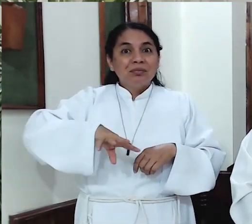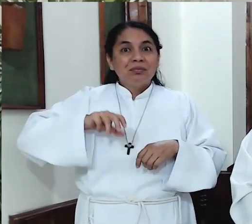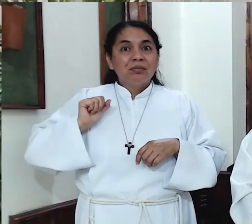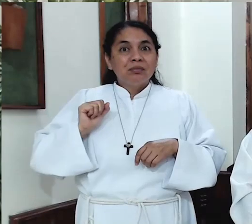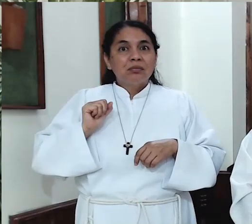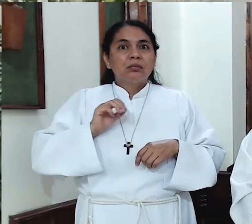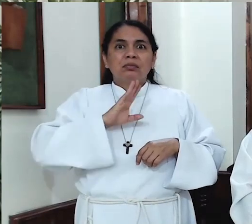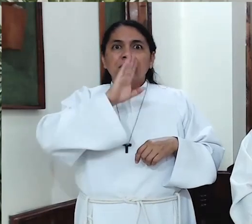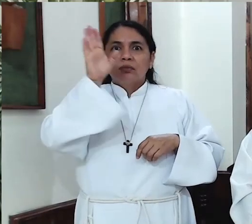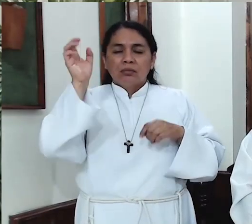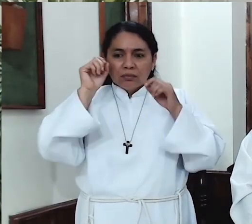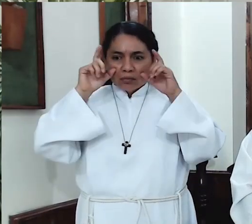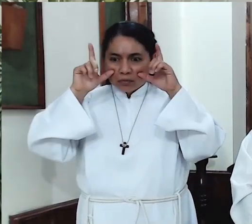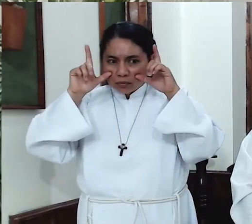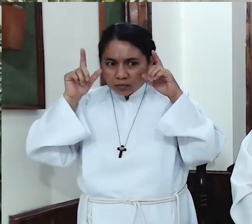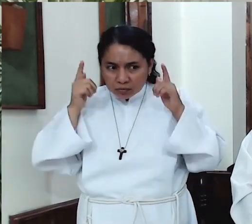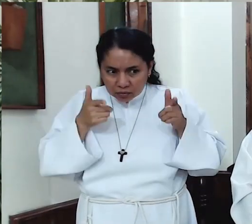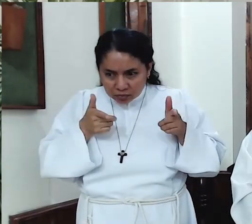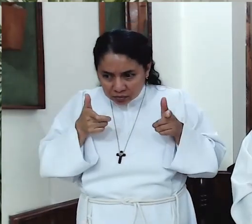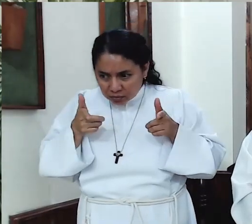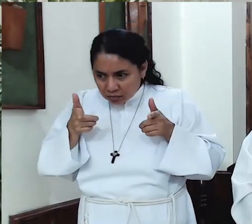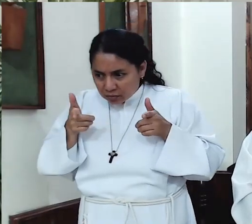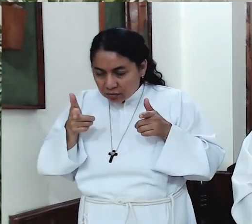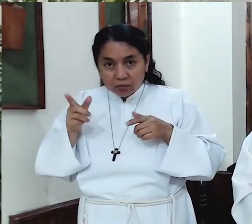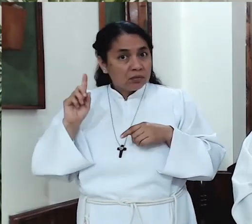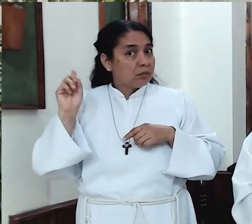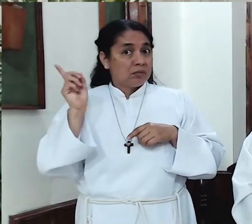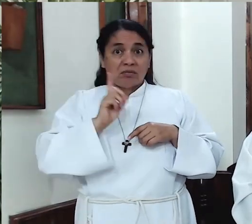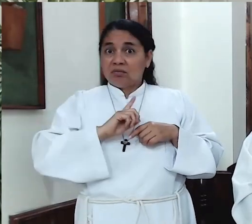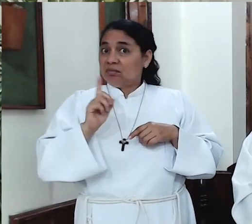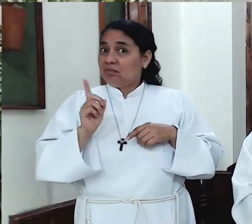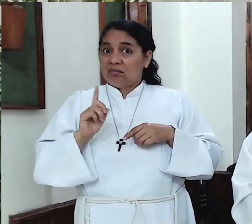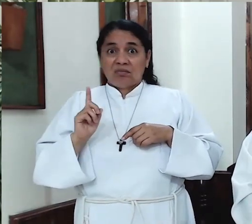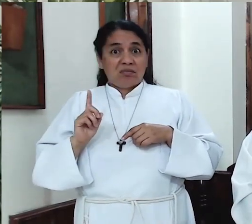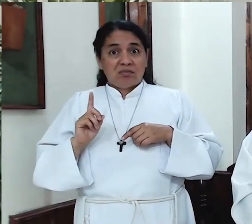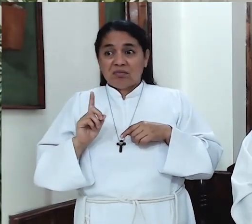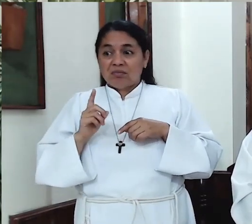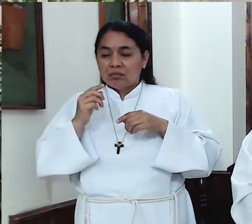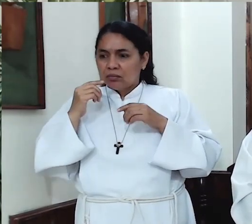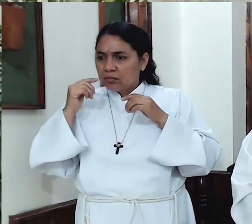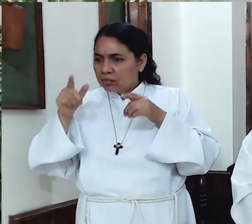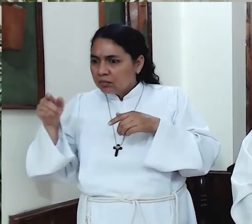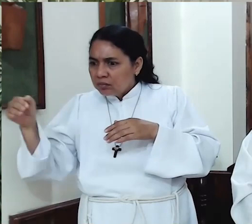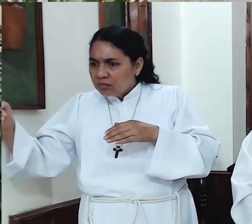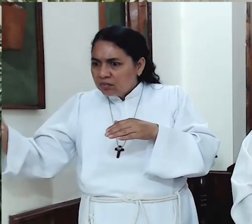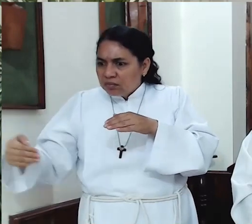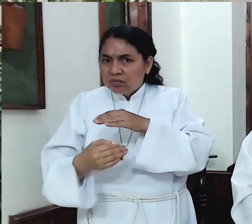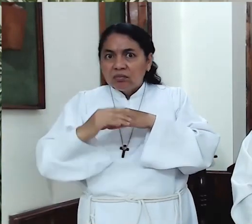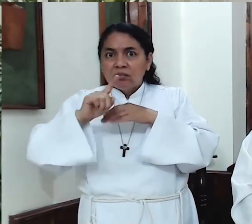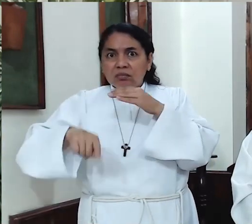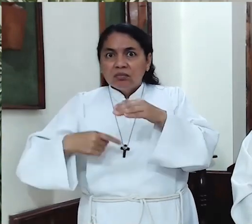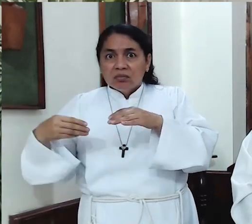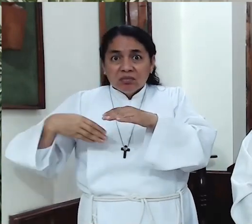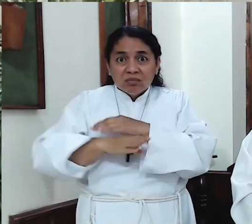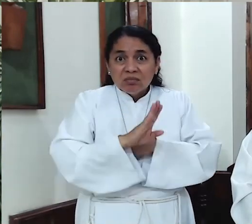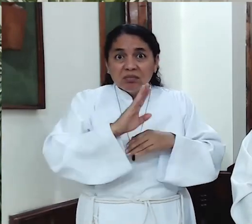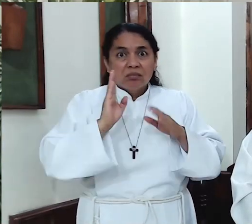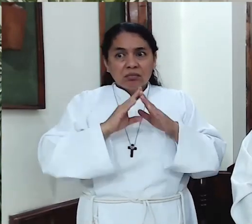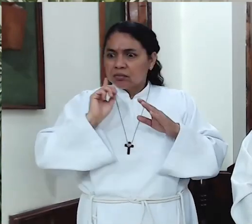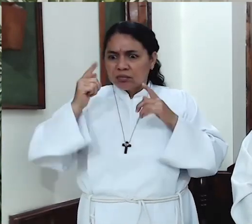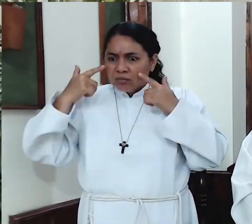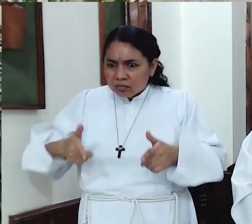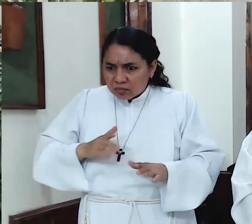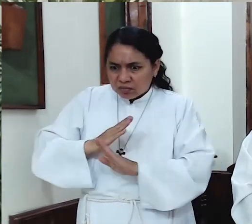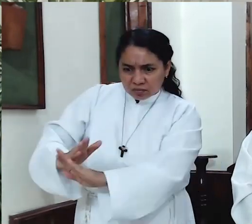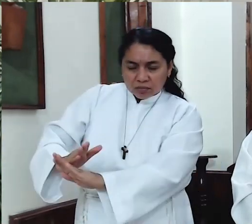estaría vigilando y no dejaría que se le metieran por un boquete en su casa. Pues